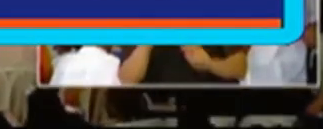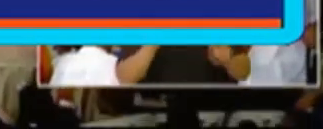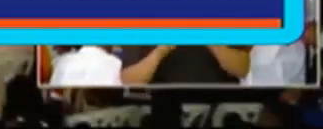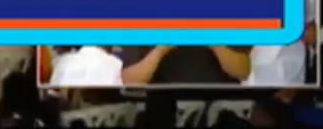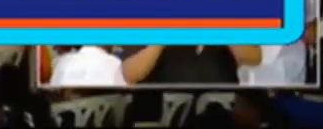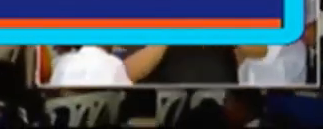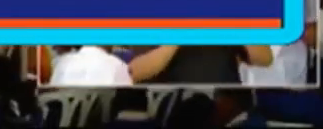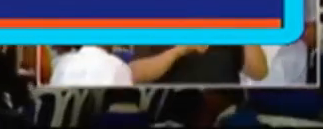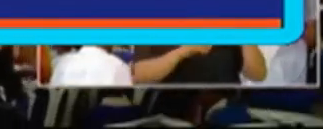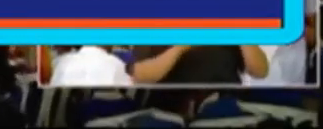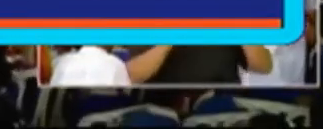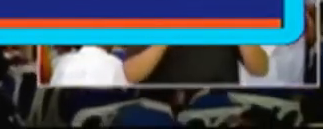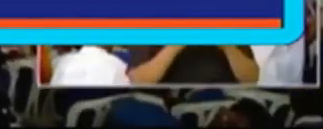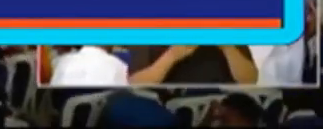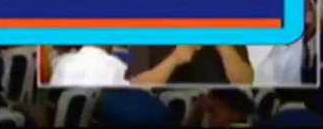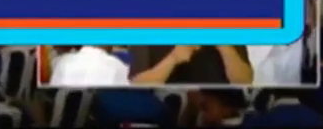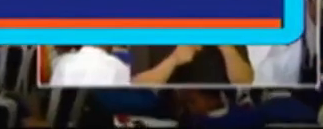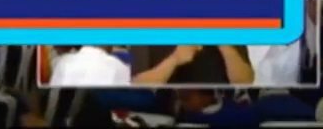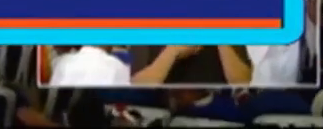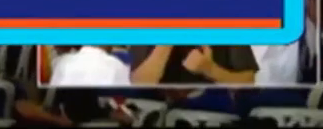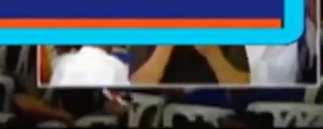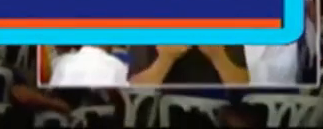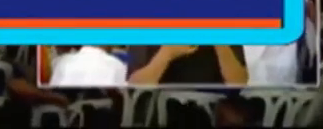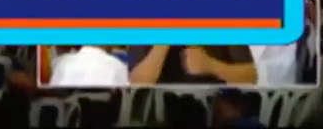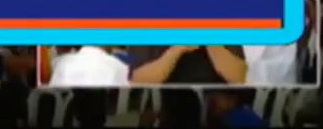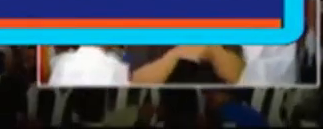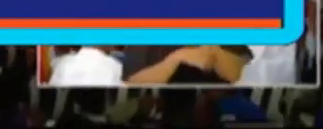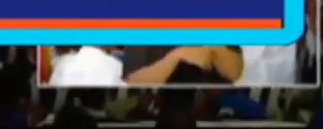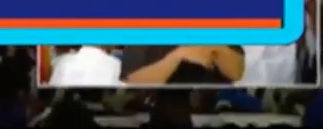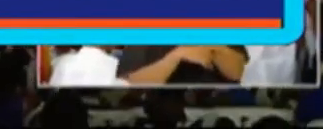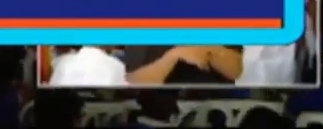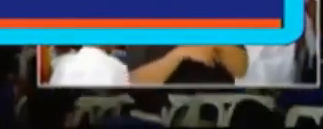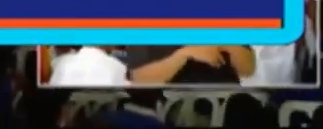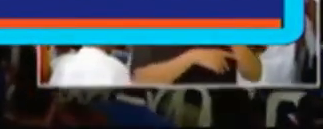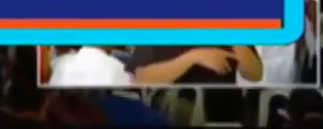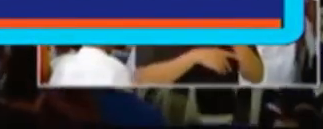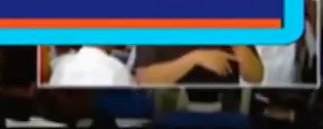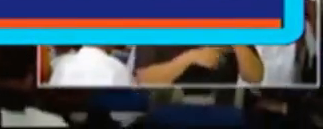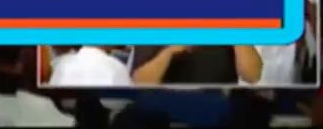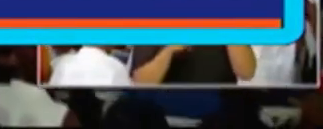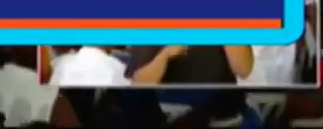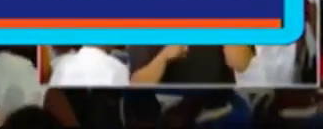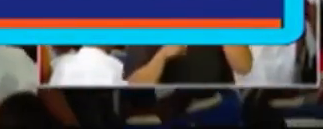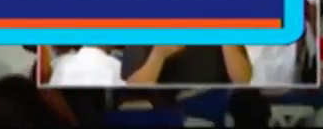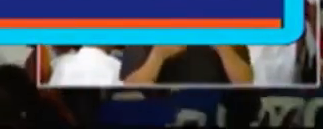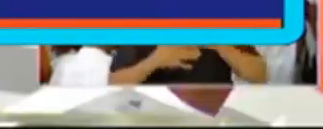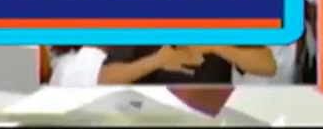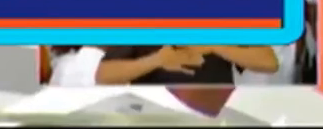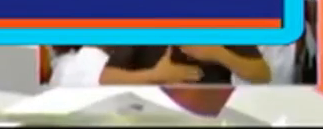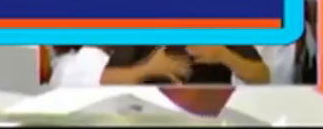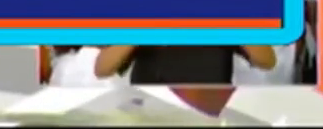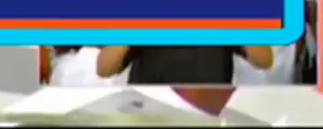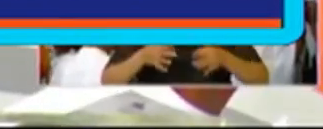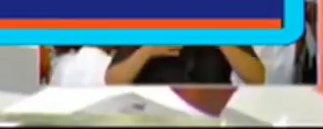fuera de las aulas. Durante este año escolar 22-23, y al efecto se han puesto a la disposición de